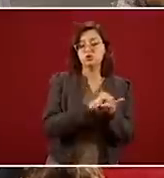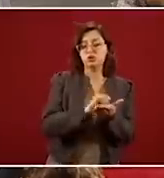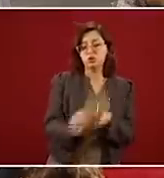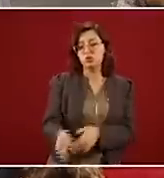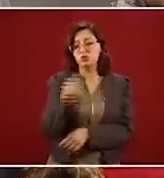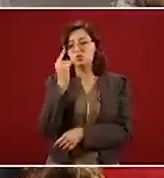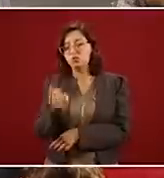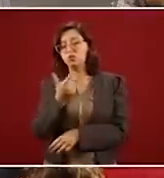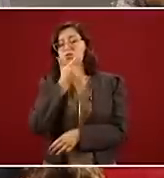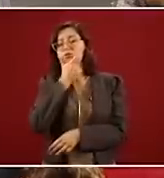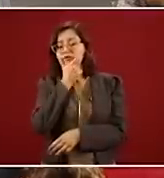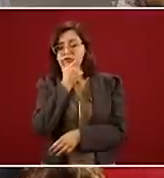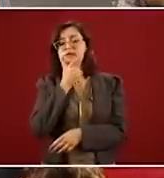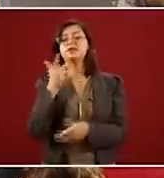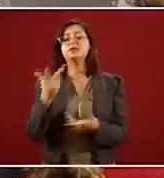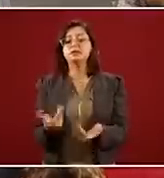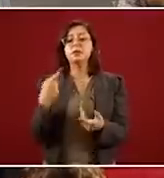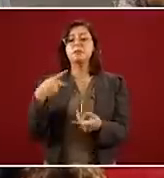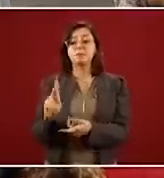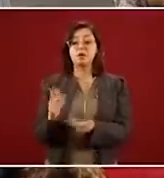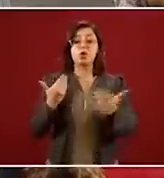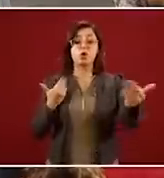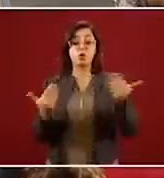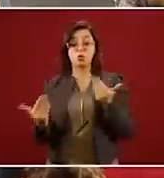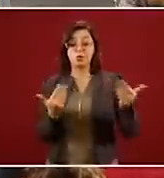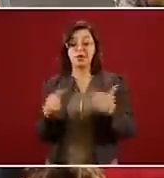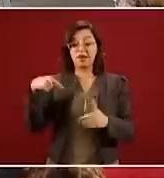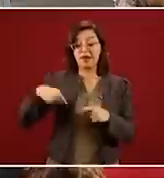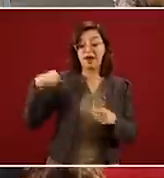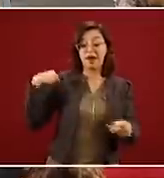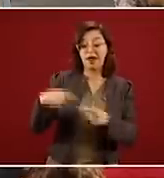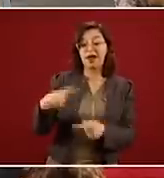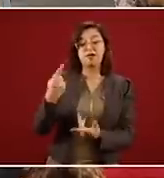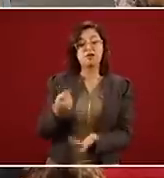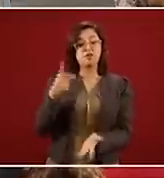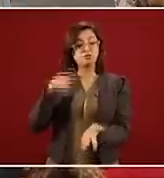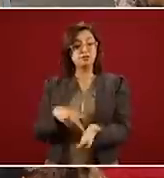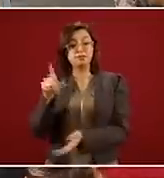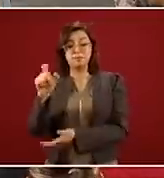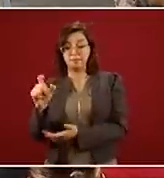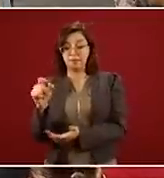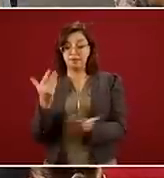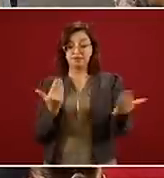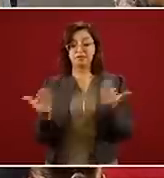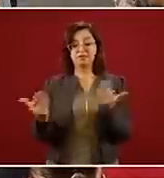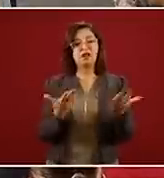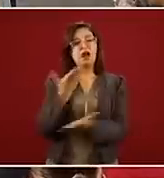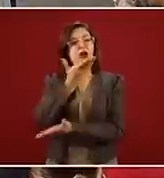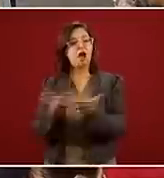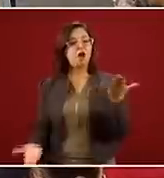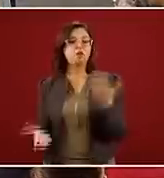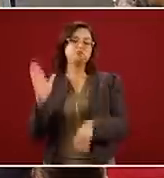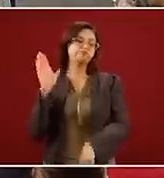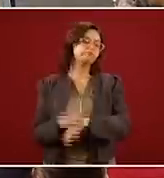Pero comparada a esta operación con la de ahora del 21 de enero, pues todavía esta es